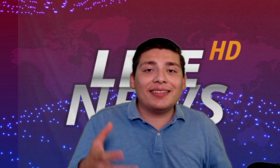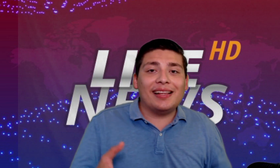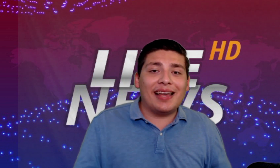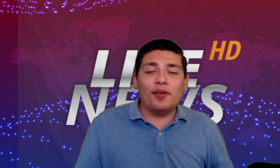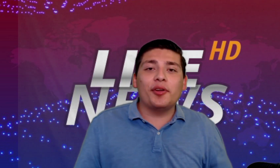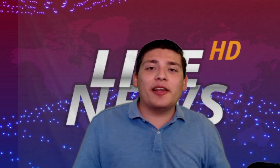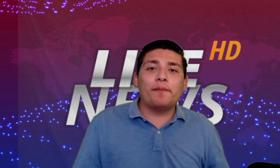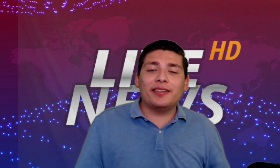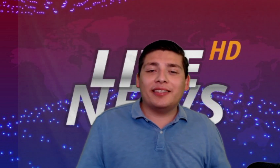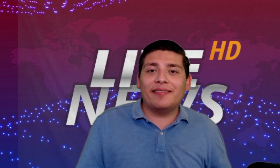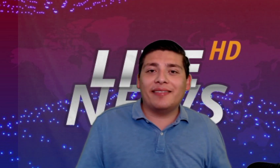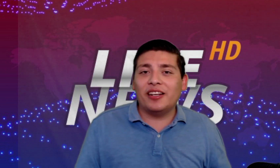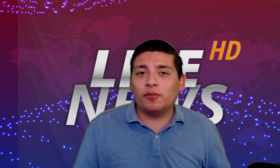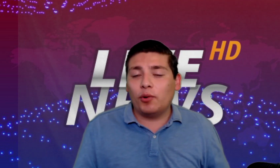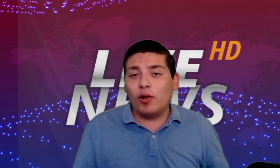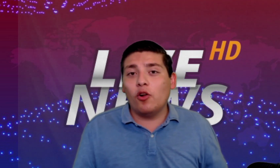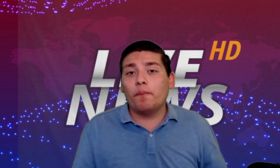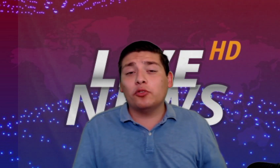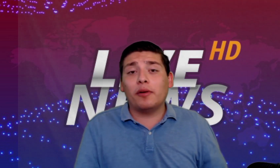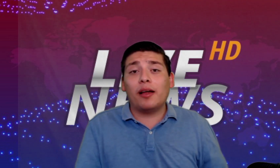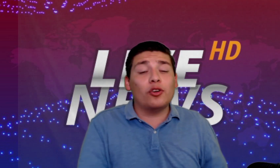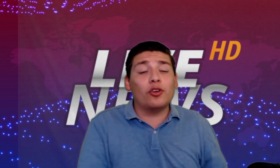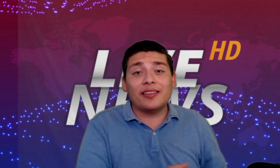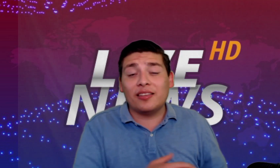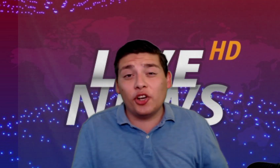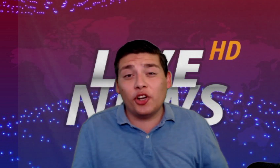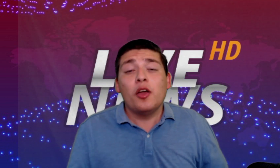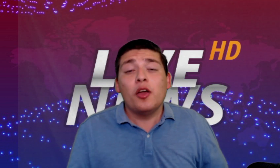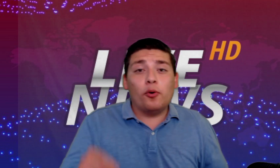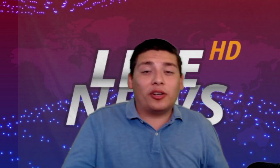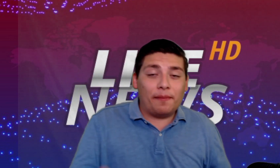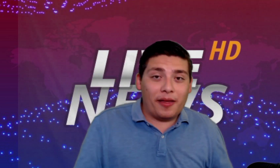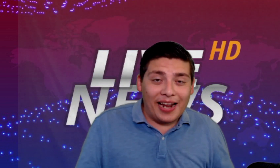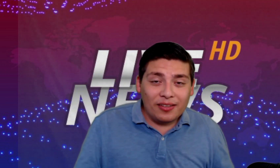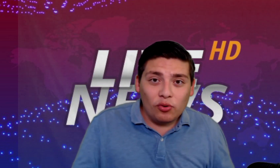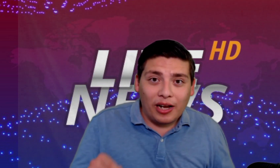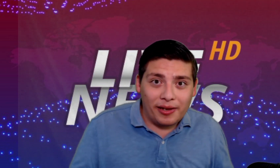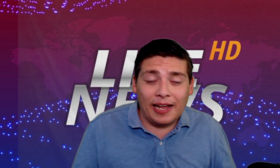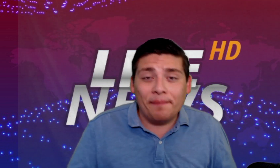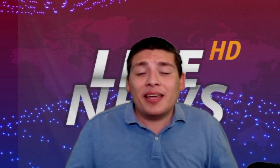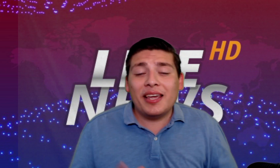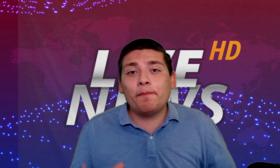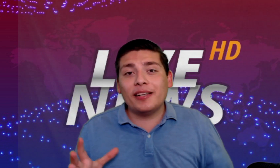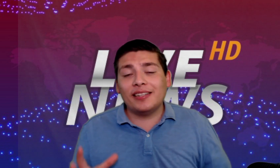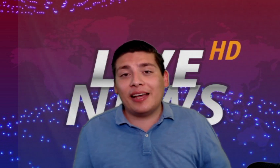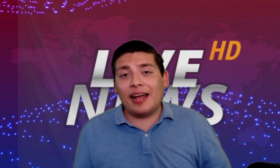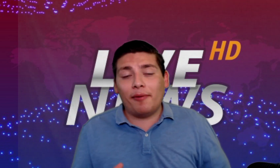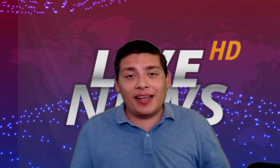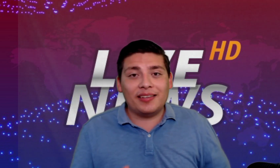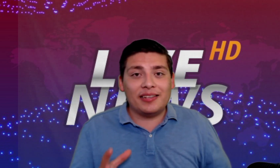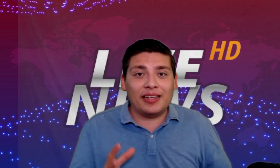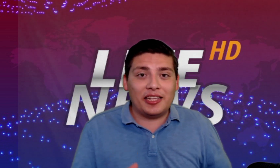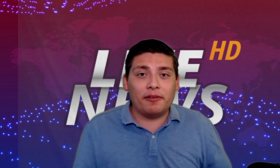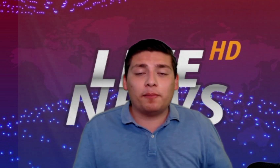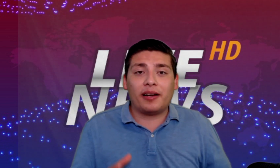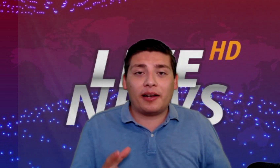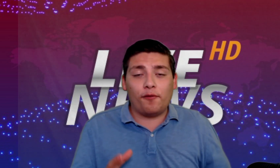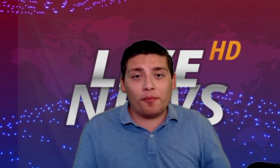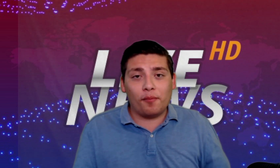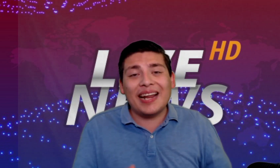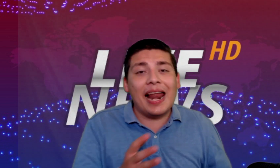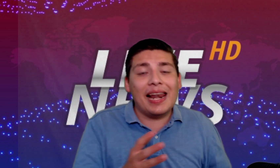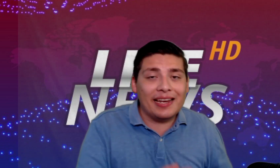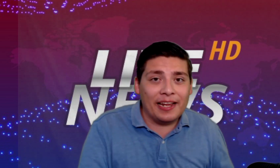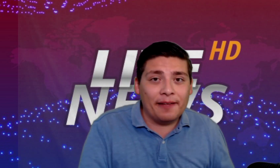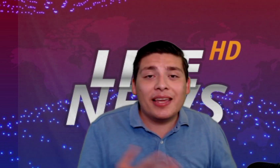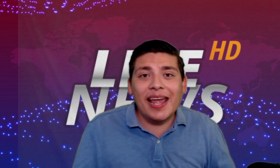Y es que el día de hoy el presidente Andrés Manuel López Obrador lo sentenció, porque pedirá su cabeza y presentará varias iniciativas para